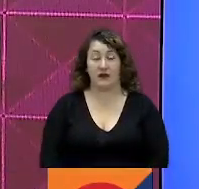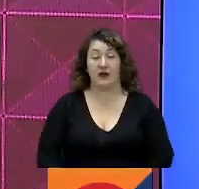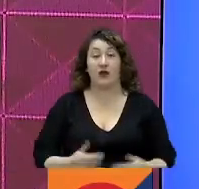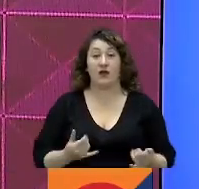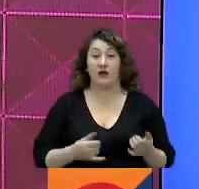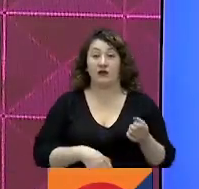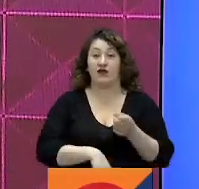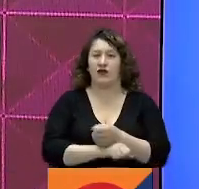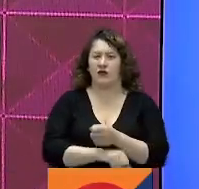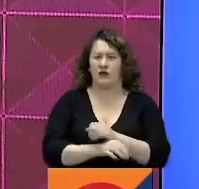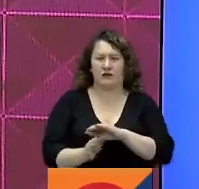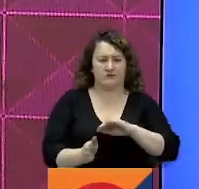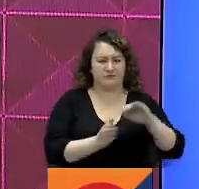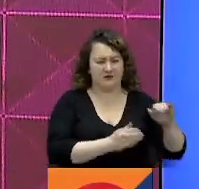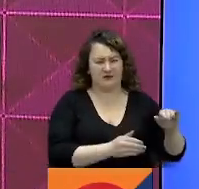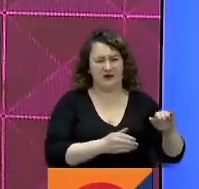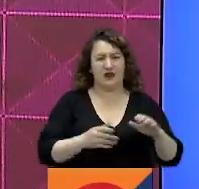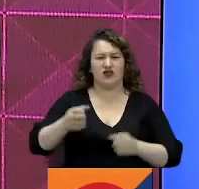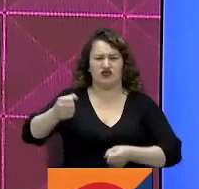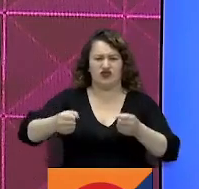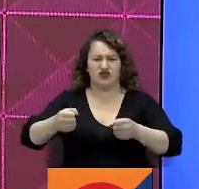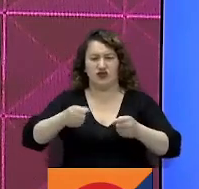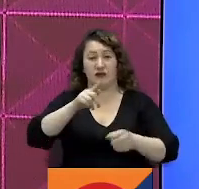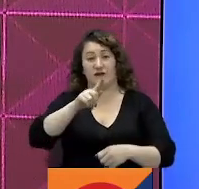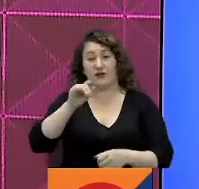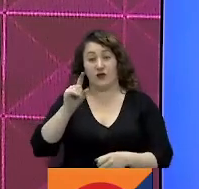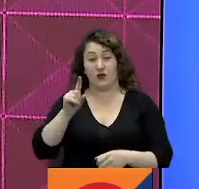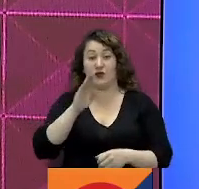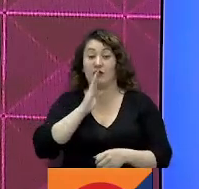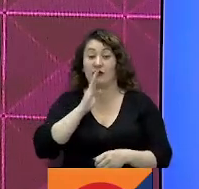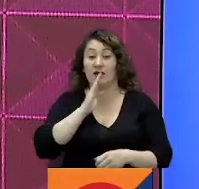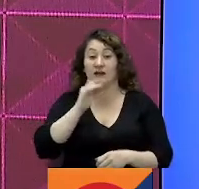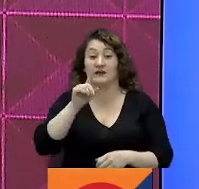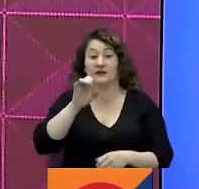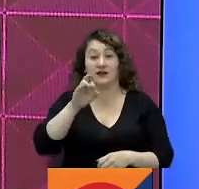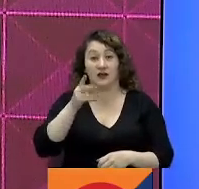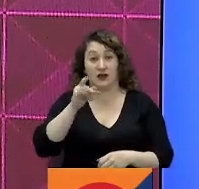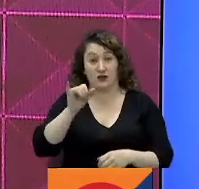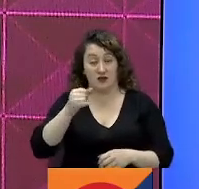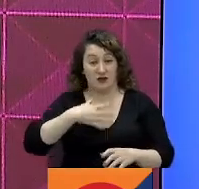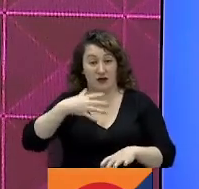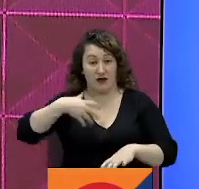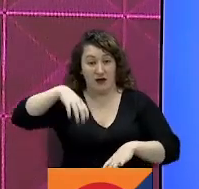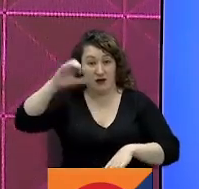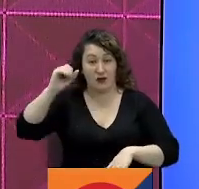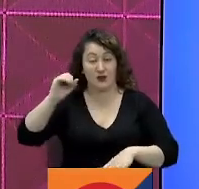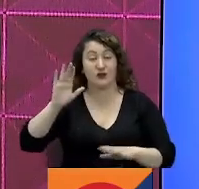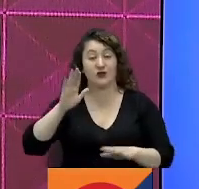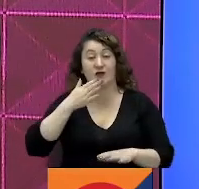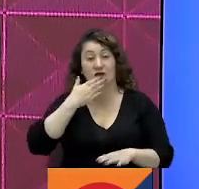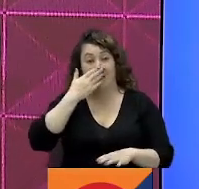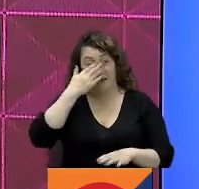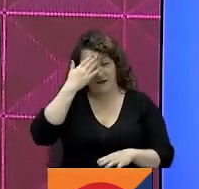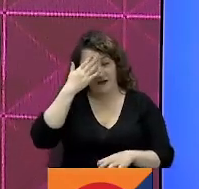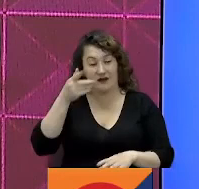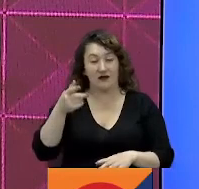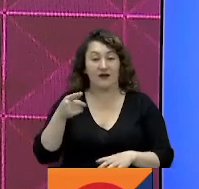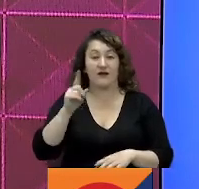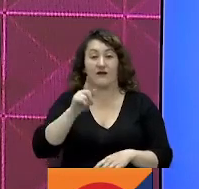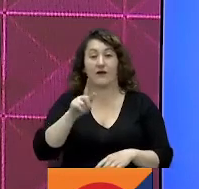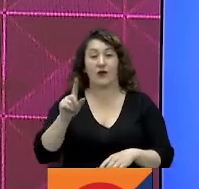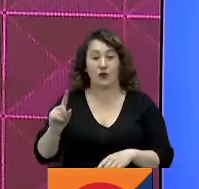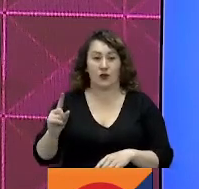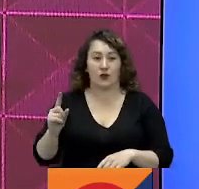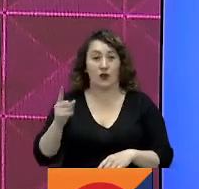de Fórmula 1. Aceleramos a fondo gracias al mexicano Sergio El Checo Pérez, que ganó el Gran Premio de Arabia Saudita en la Fórmula 1. Y atención